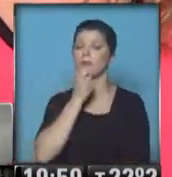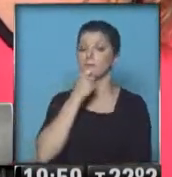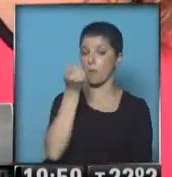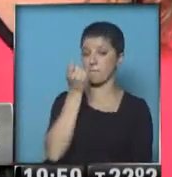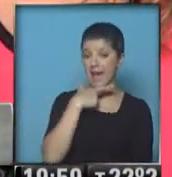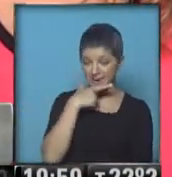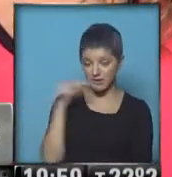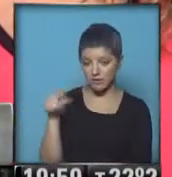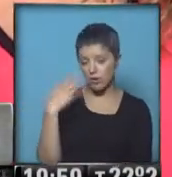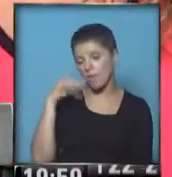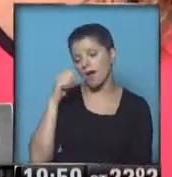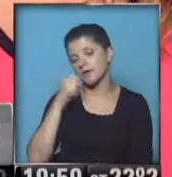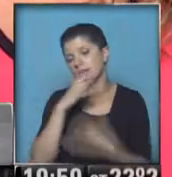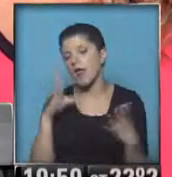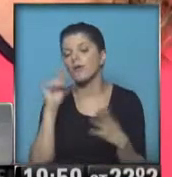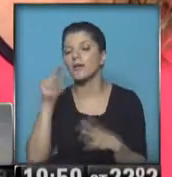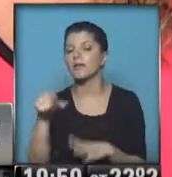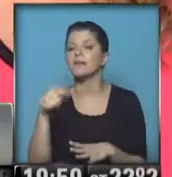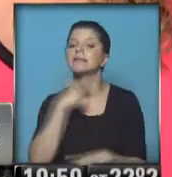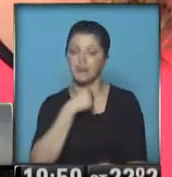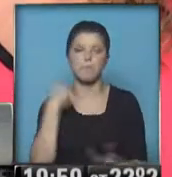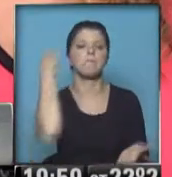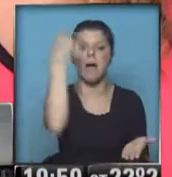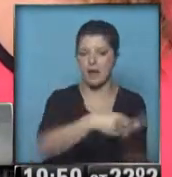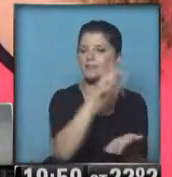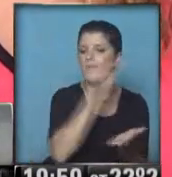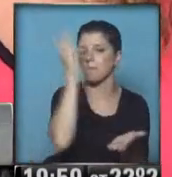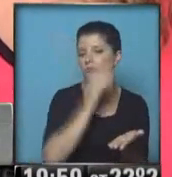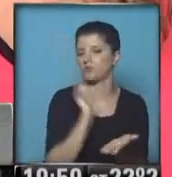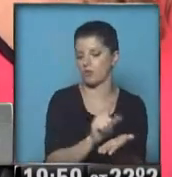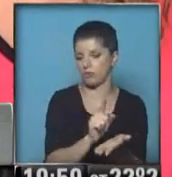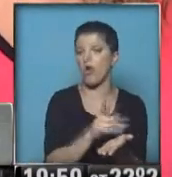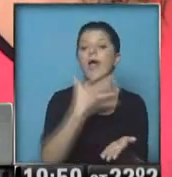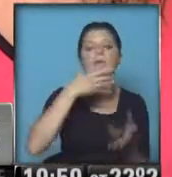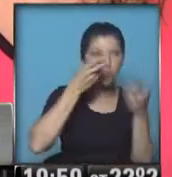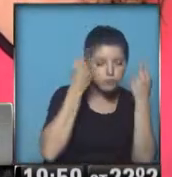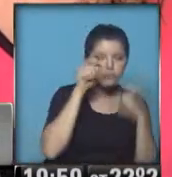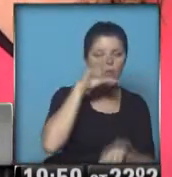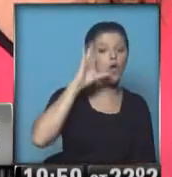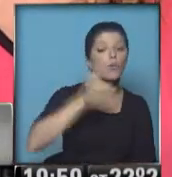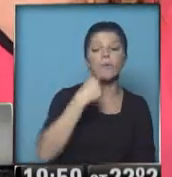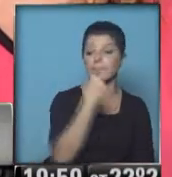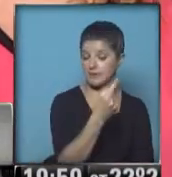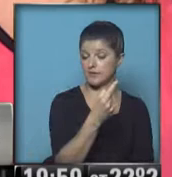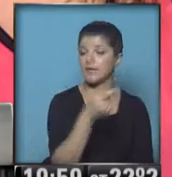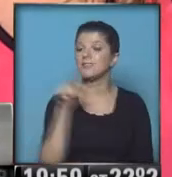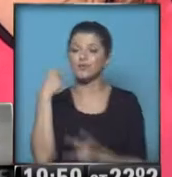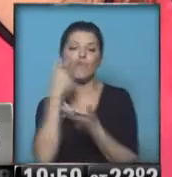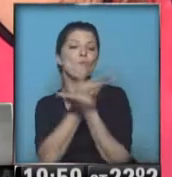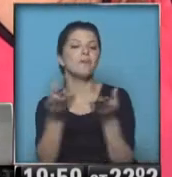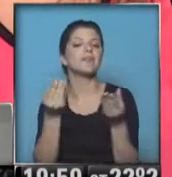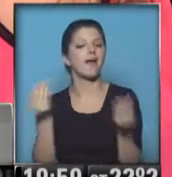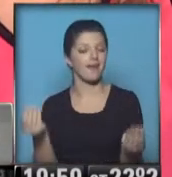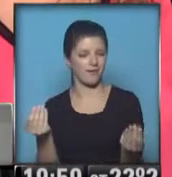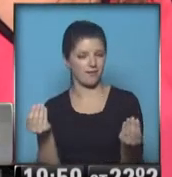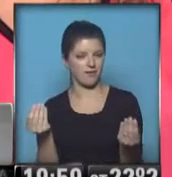claro, bueno, es la posición de que hay que pagar, hay que acatar el fallo de Griesa, con lo cual está expresando una idea